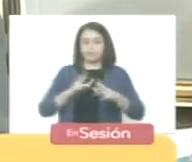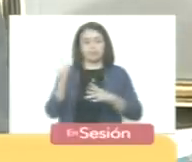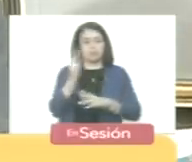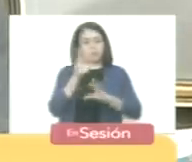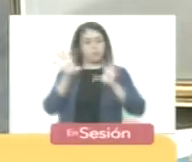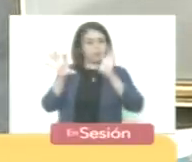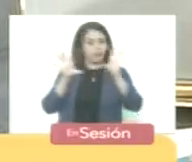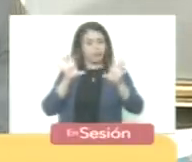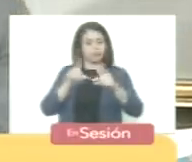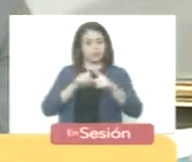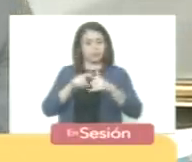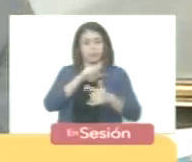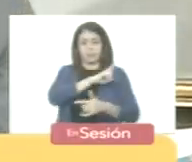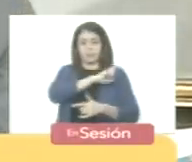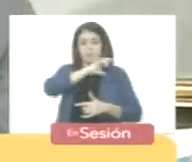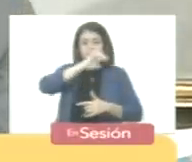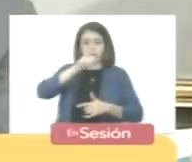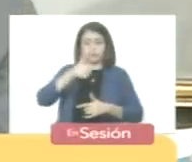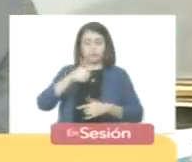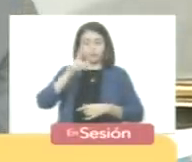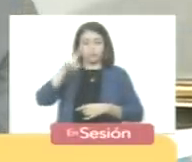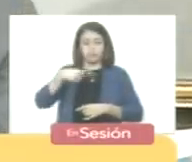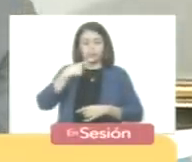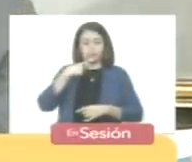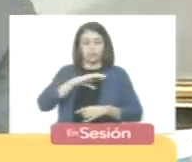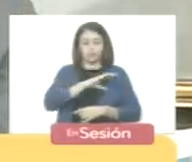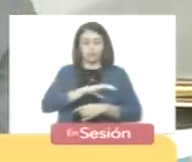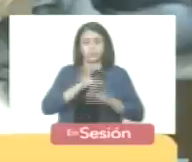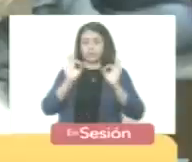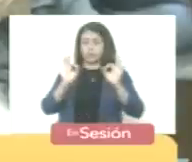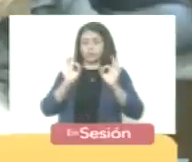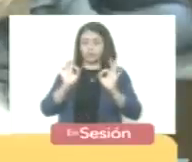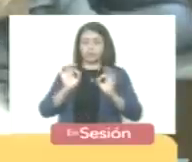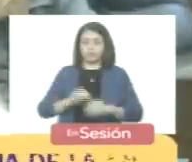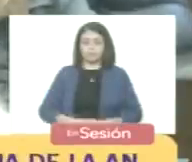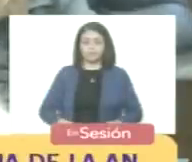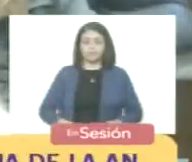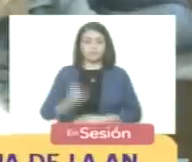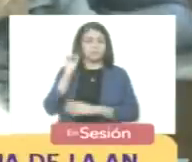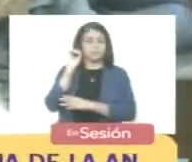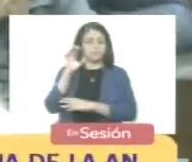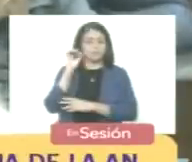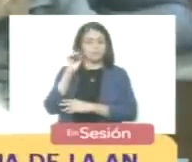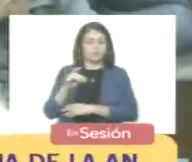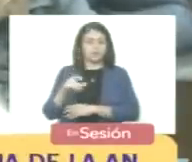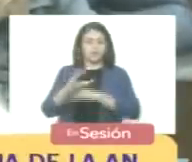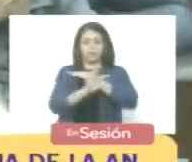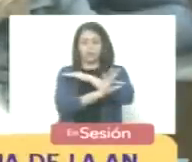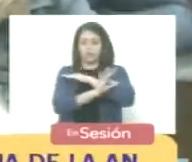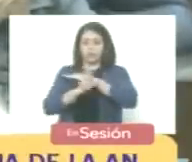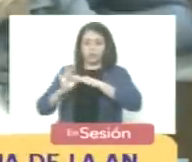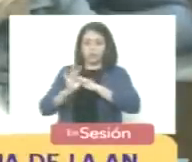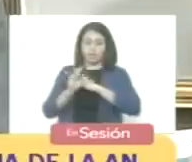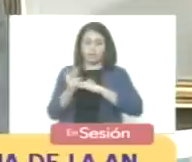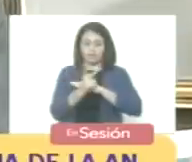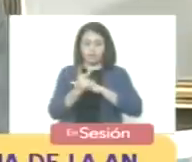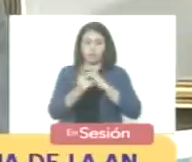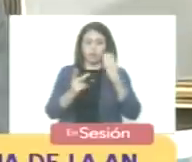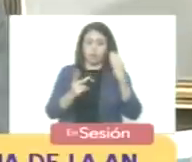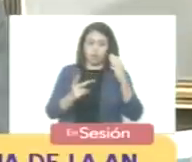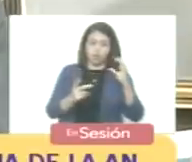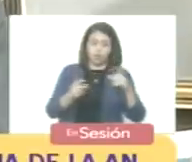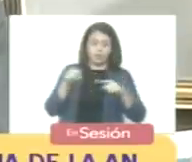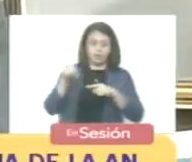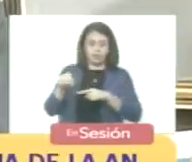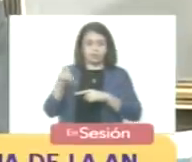países, a las juntas directivas y a comisiones especiales de parlamentarios de la zona fronteriza que compartimos con Colombia,